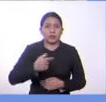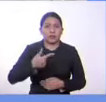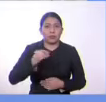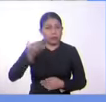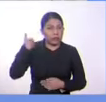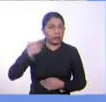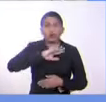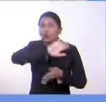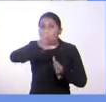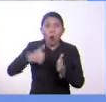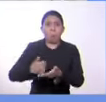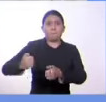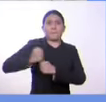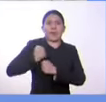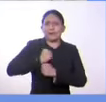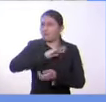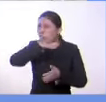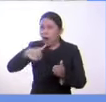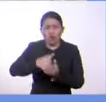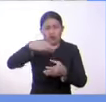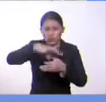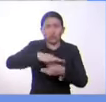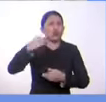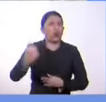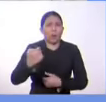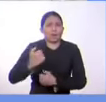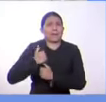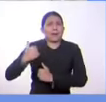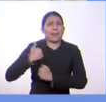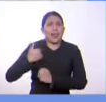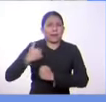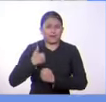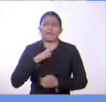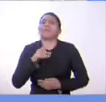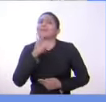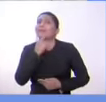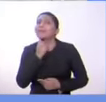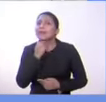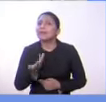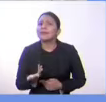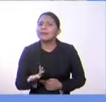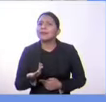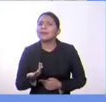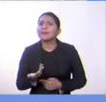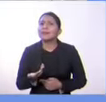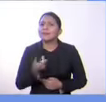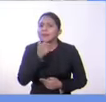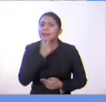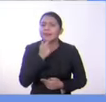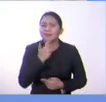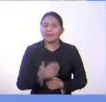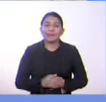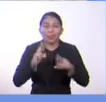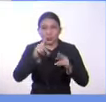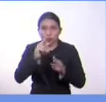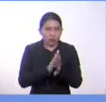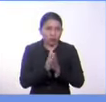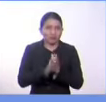fueron militares, todas las elecciones están muy cuestionadas. Espero que les sirva, amigos, amigas.